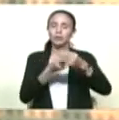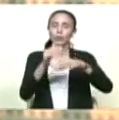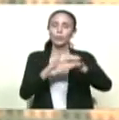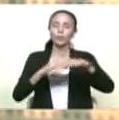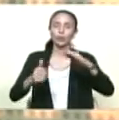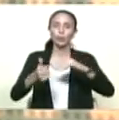últimos meses